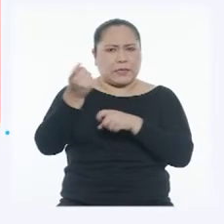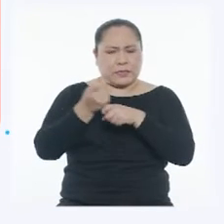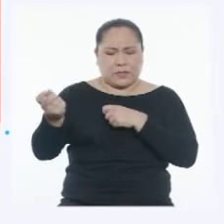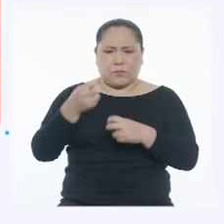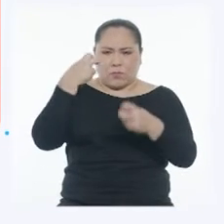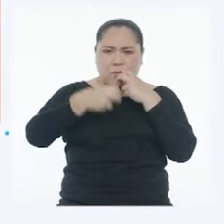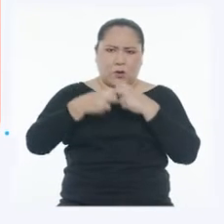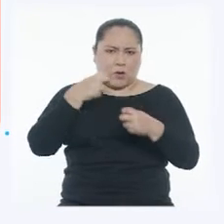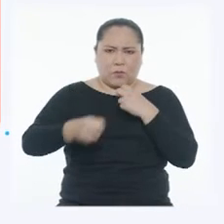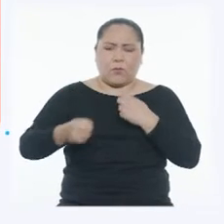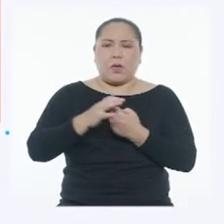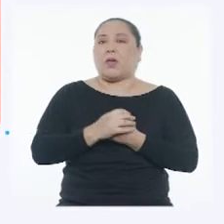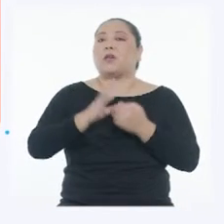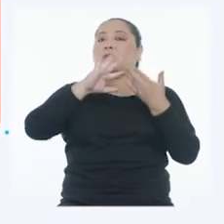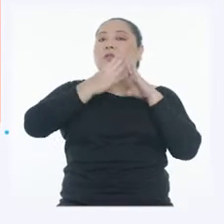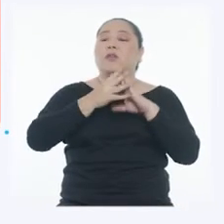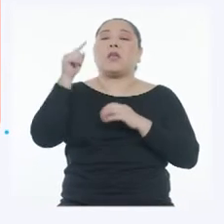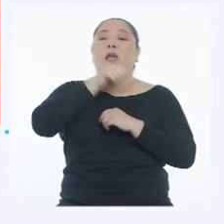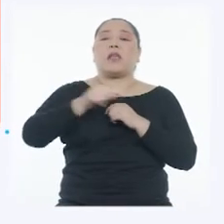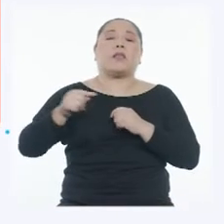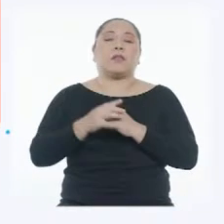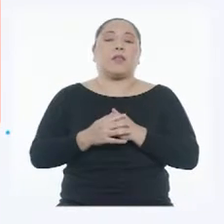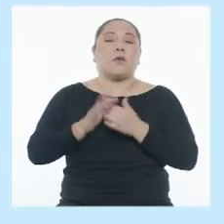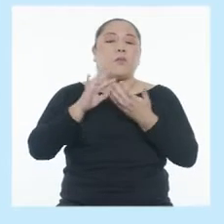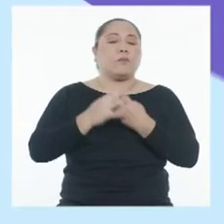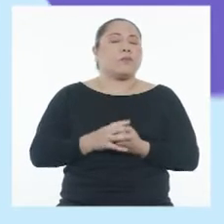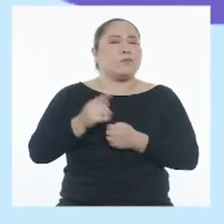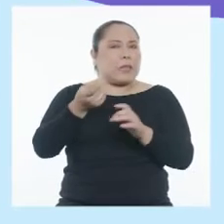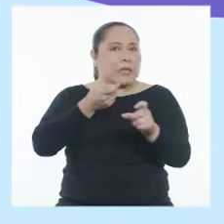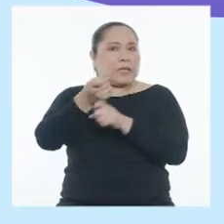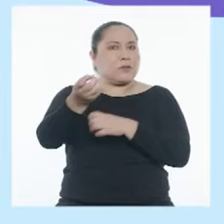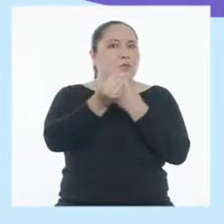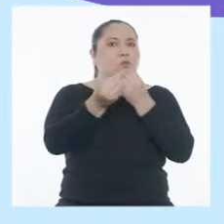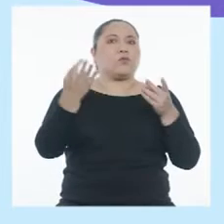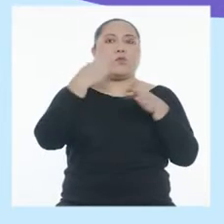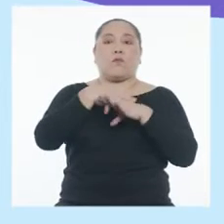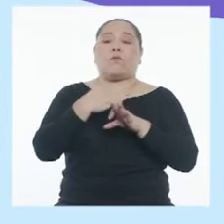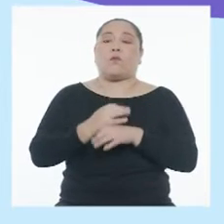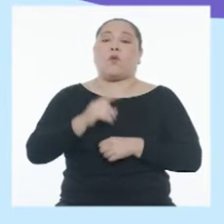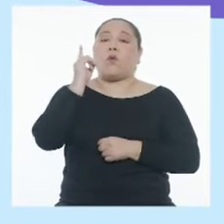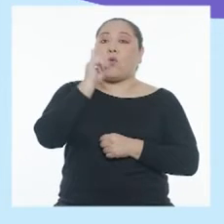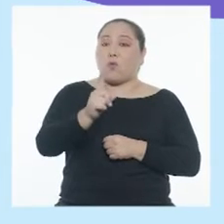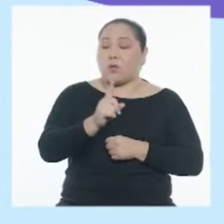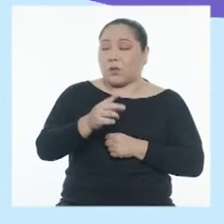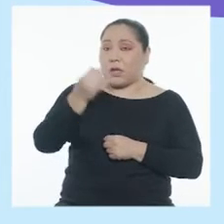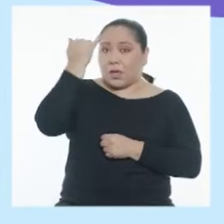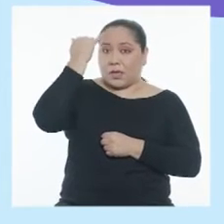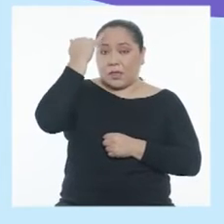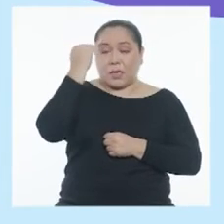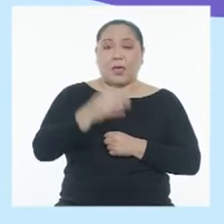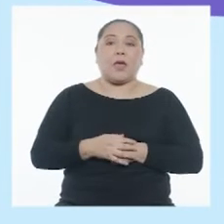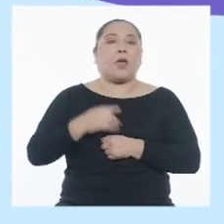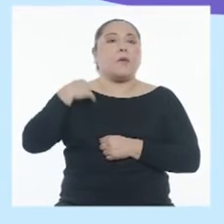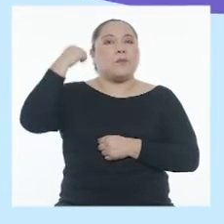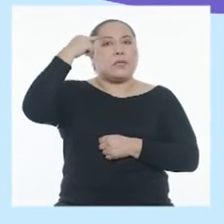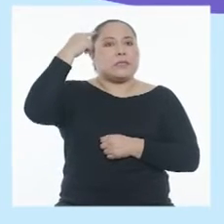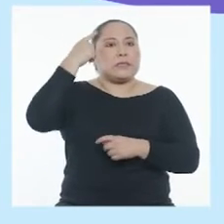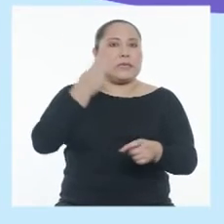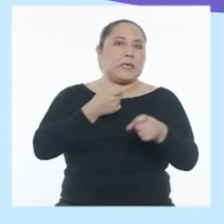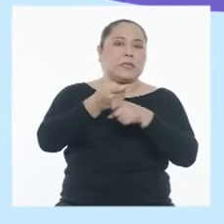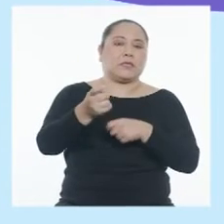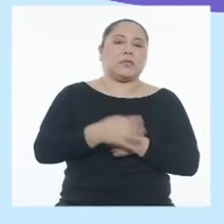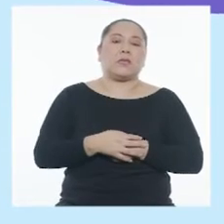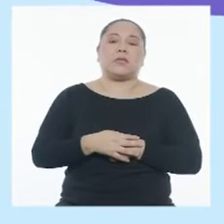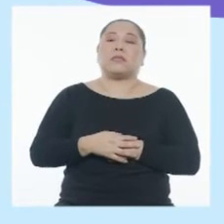la inseguridad ciudadana a las poblaciones vulnerables? Los afecta de muchas maneras. Uno de los aspectos que considero que es más